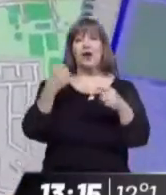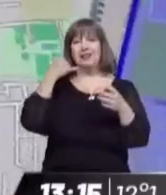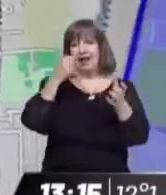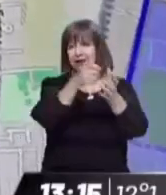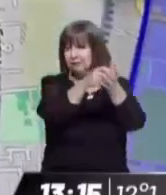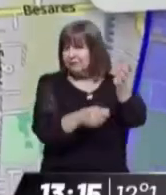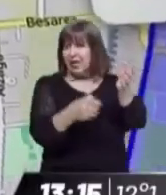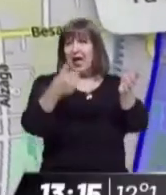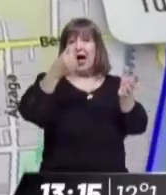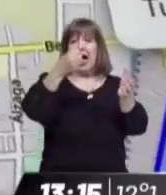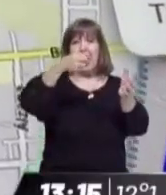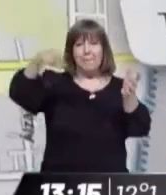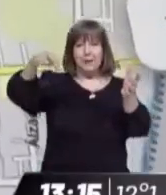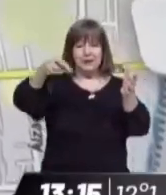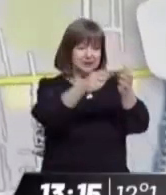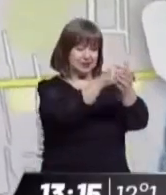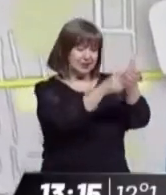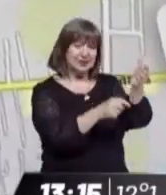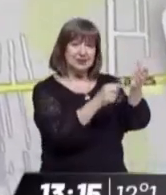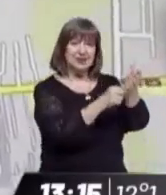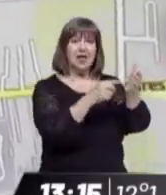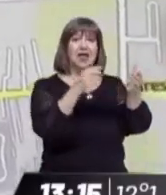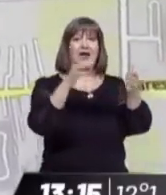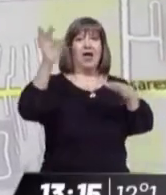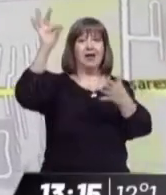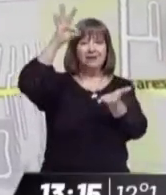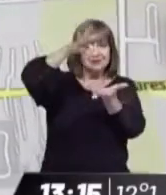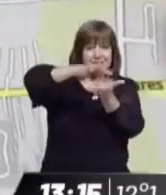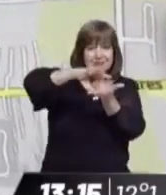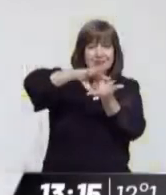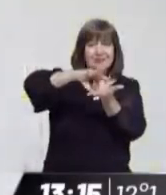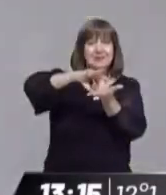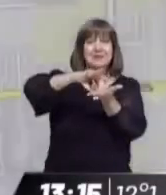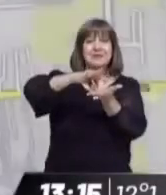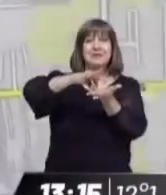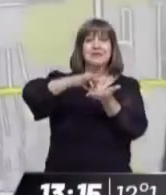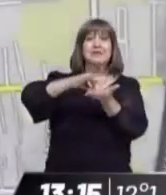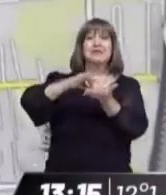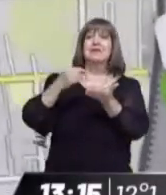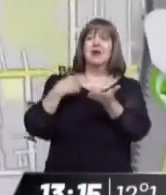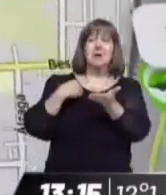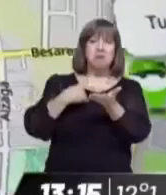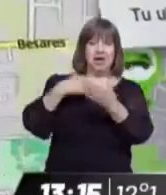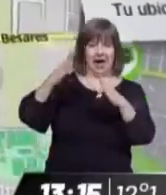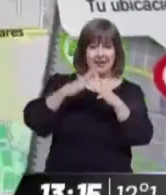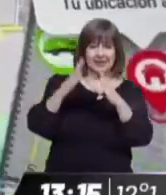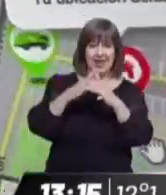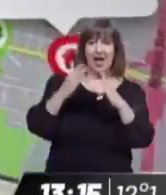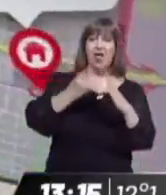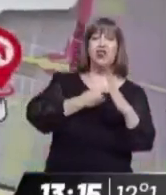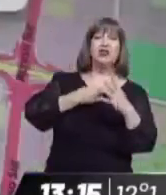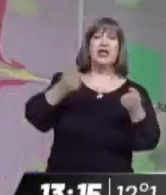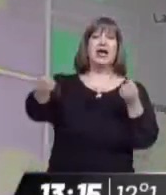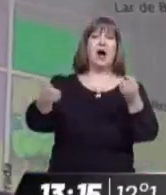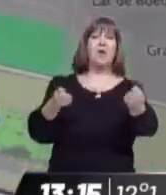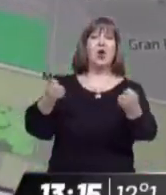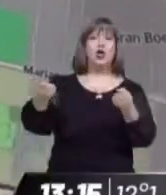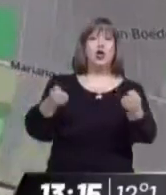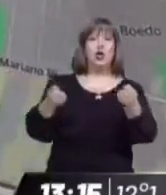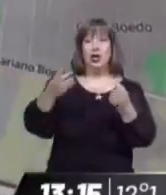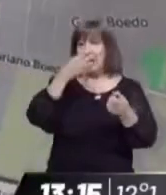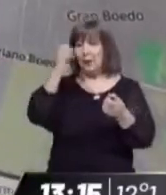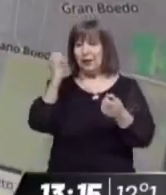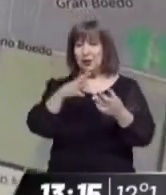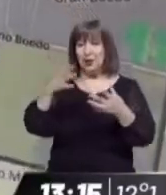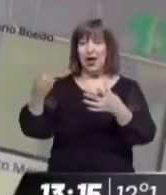Porque es una aplicación para el teléfono con el GPS en nuestros domicilios y nos va diciendo en tiempo real dónde está el camión recolector por ejemplo en la